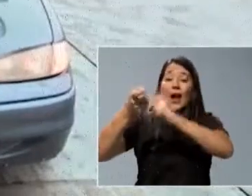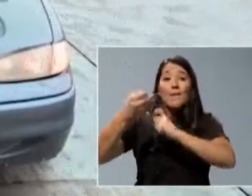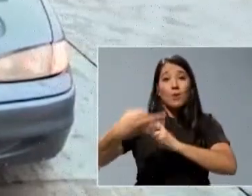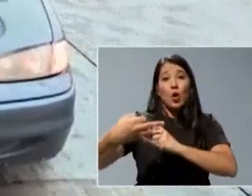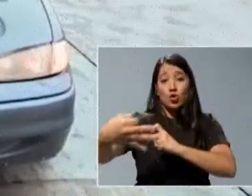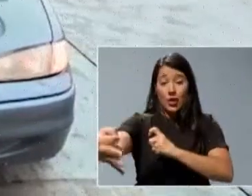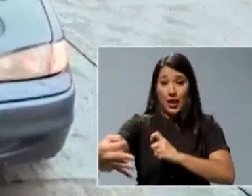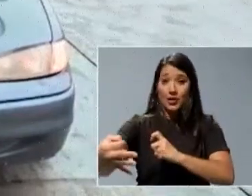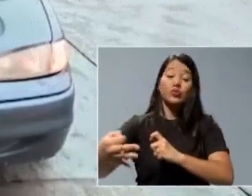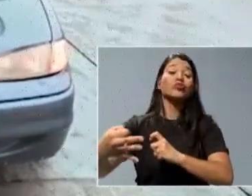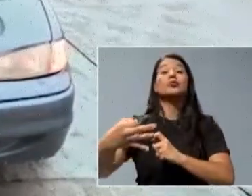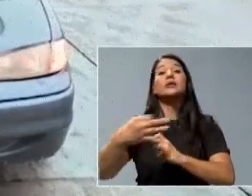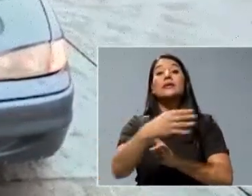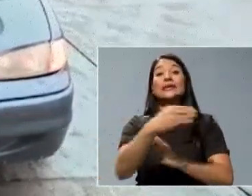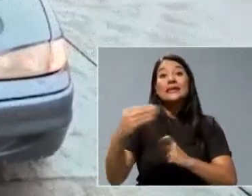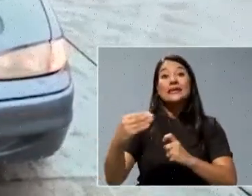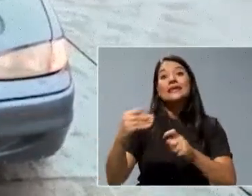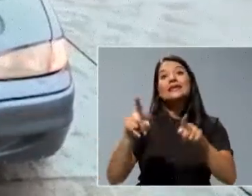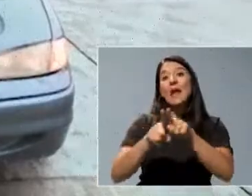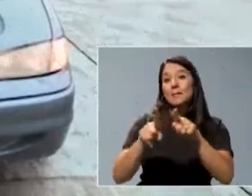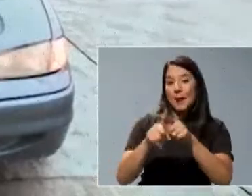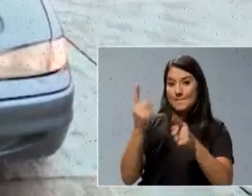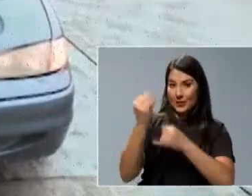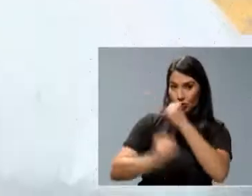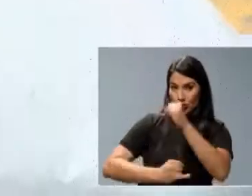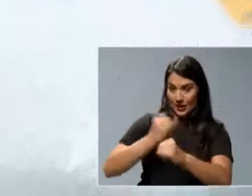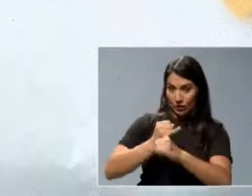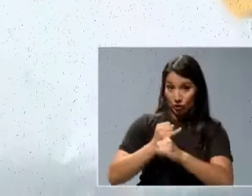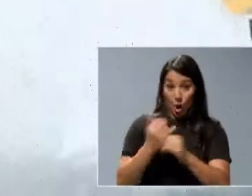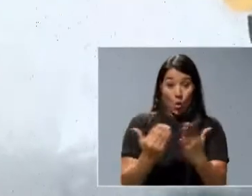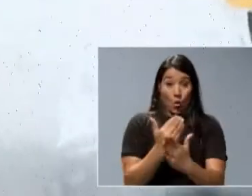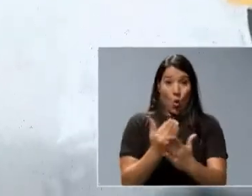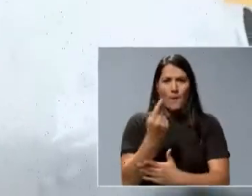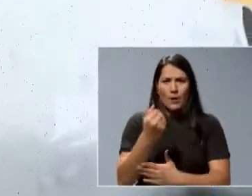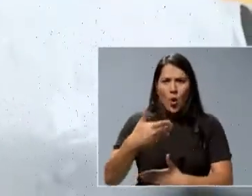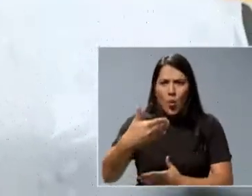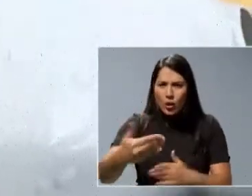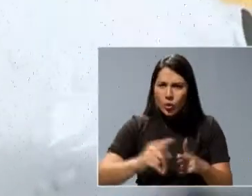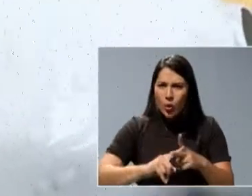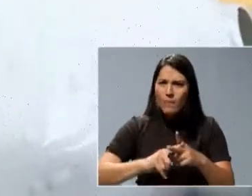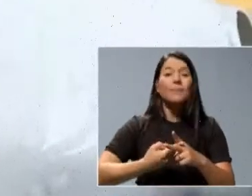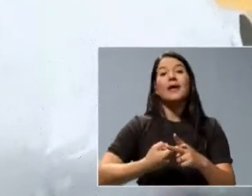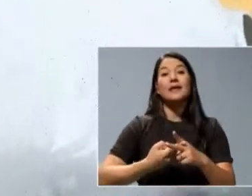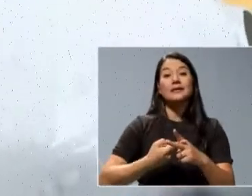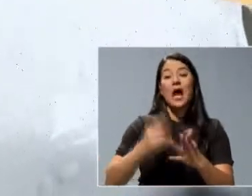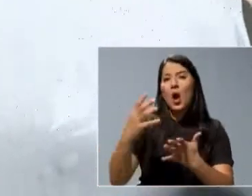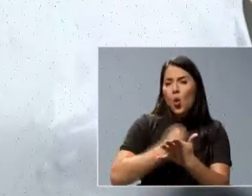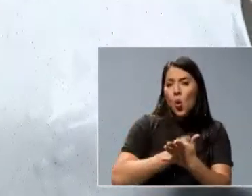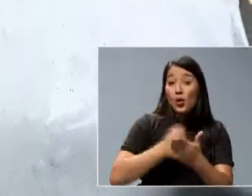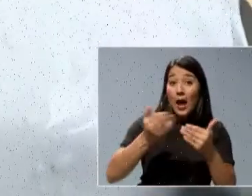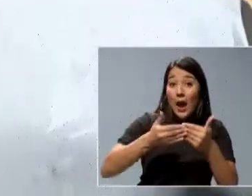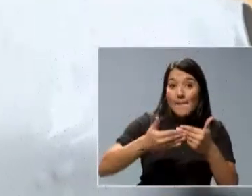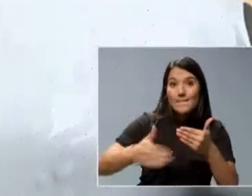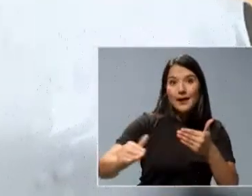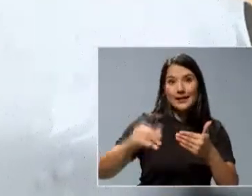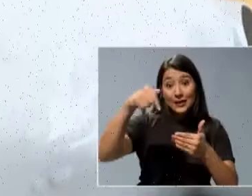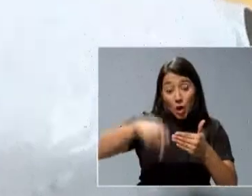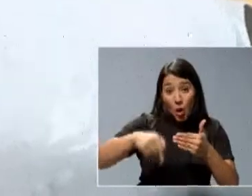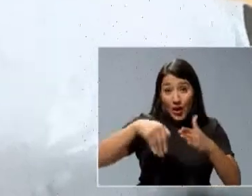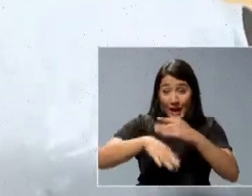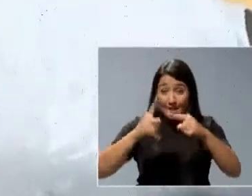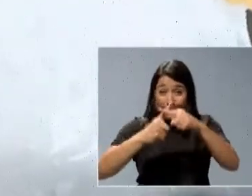combustible menos el precio de diferencia internacional vigente. Los nuevos precios serán aplicados por las estaciones de combustibles a partir de esta medianoche.